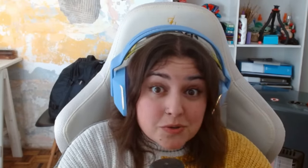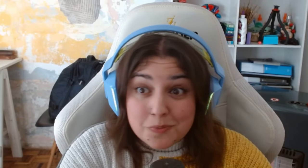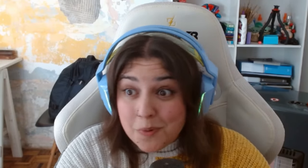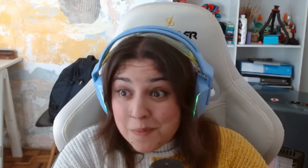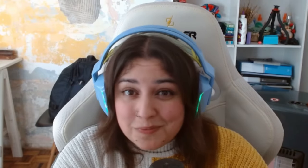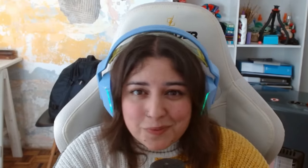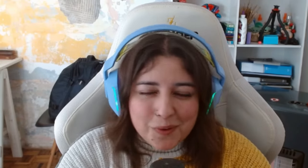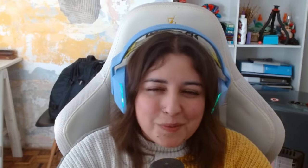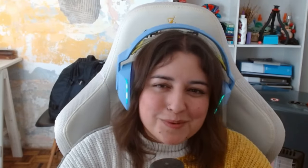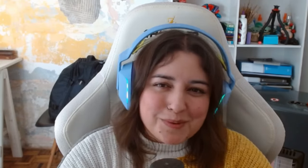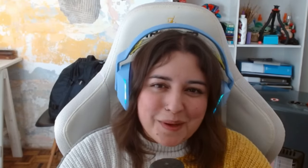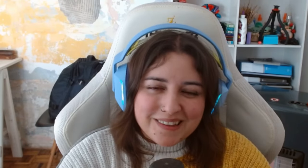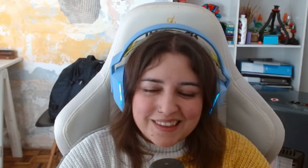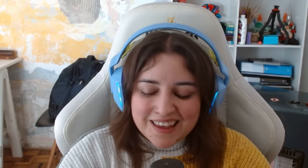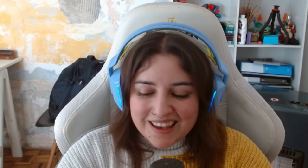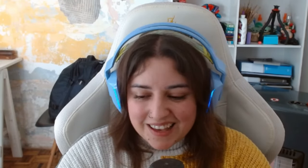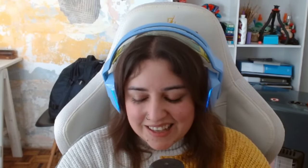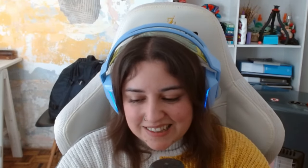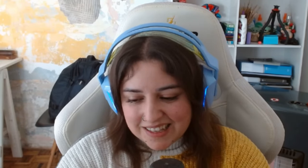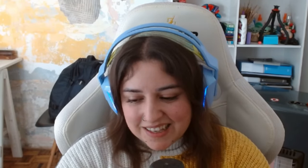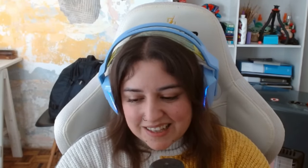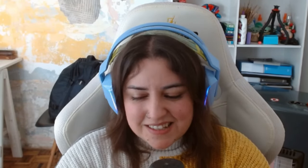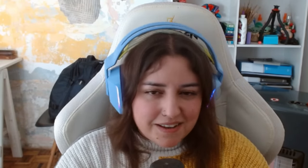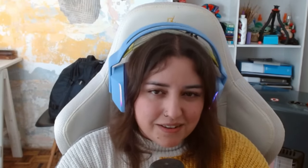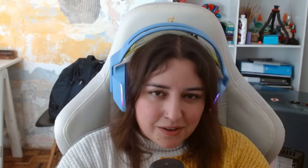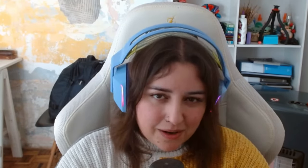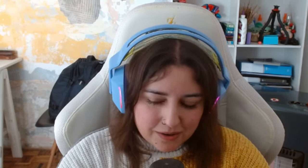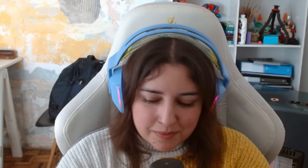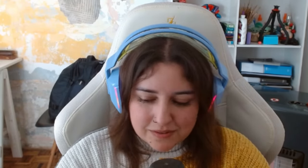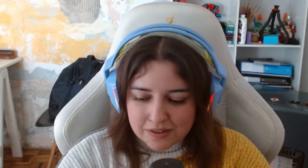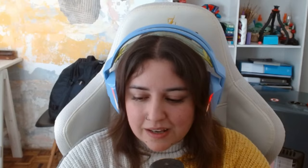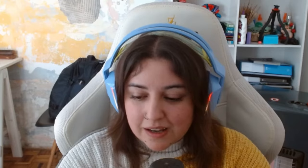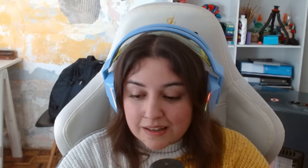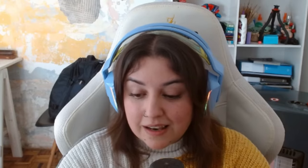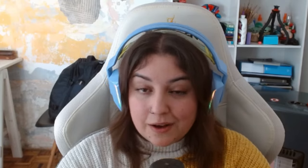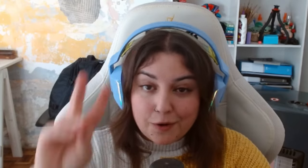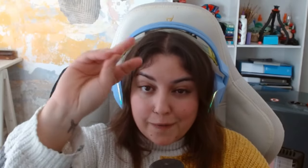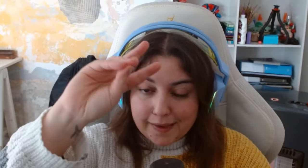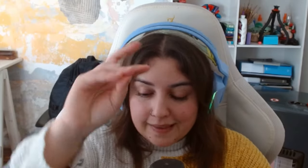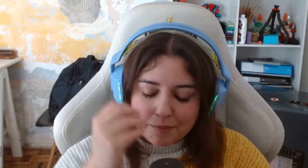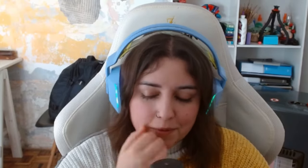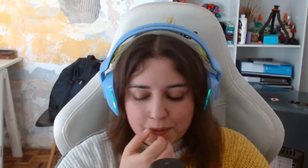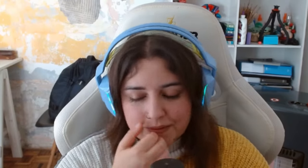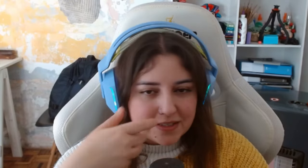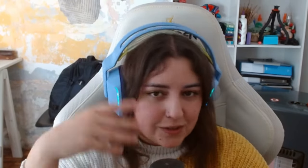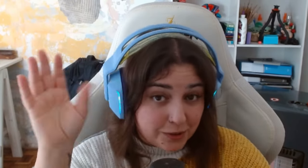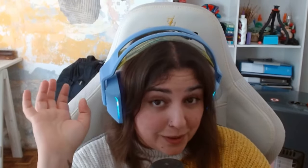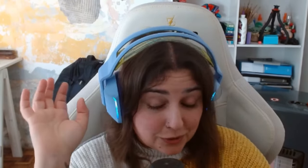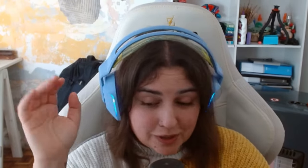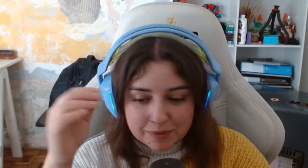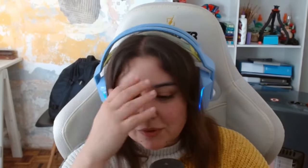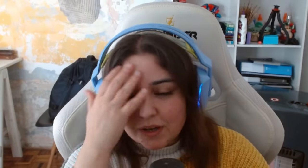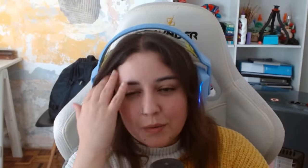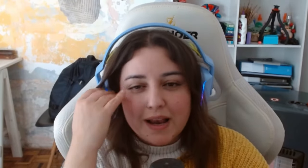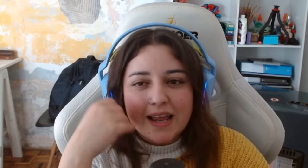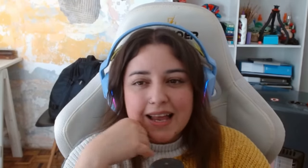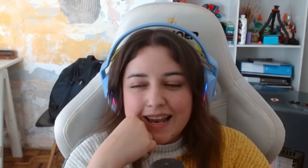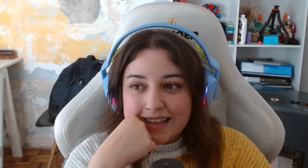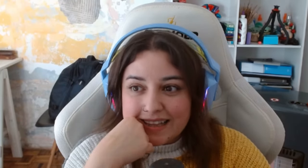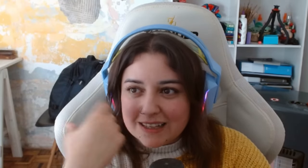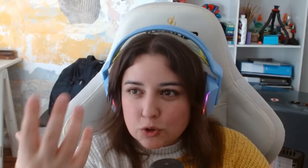primeros momentos como ciudad, que ya saben lo igual lo que pienso de la conquista, pero bueno, ese es otro para otro capítulo.